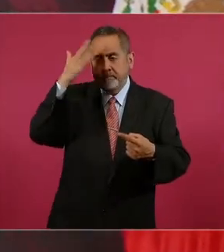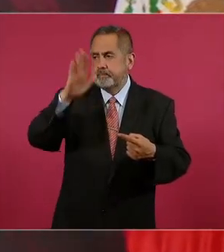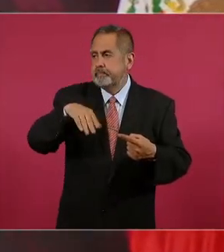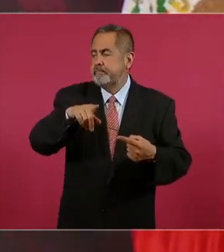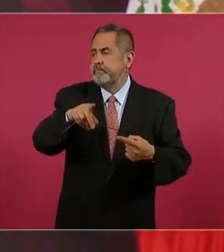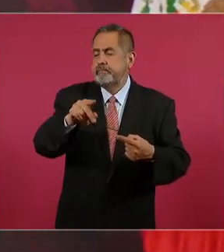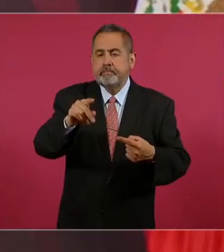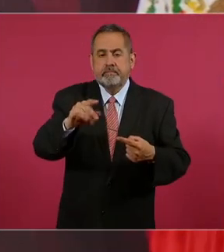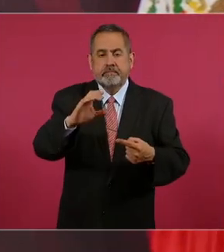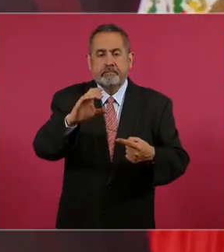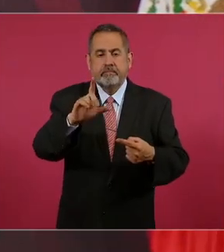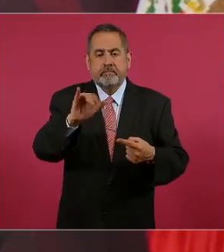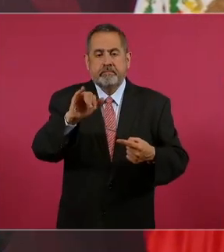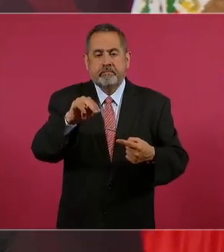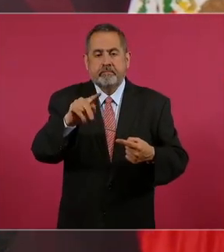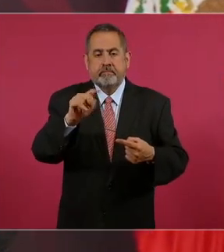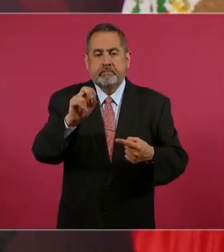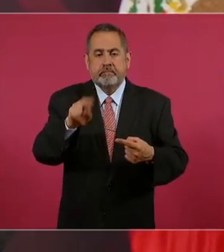Clinton